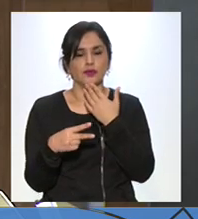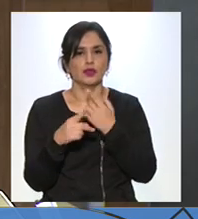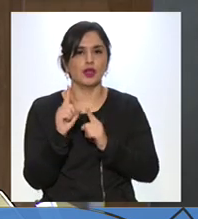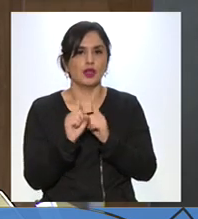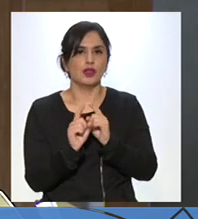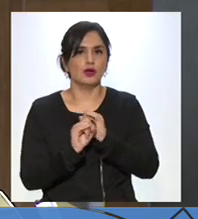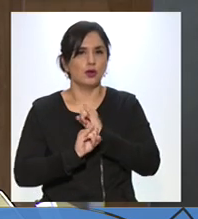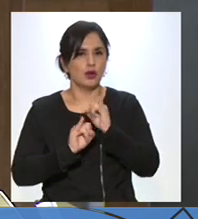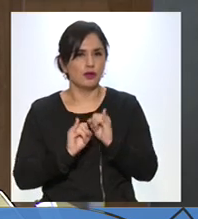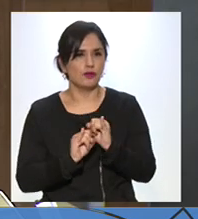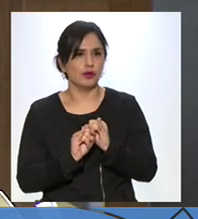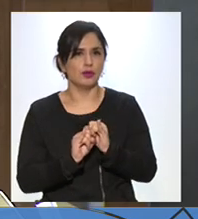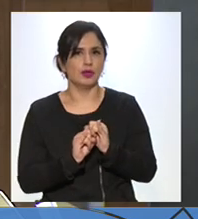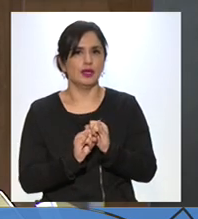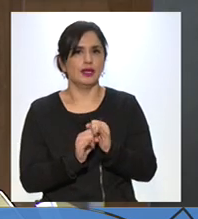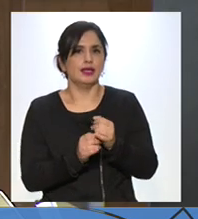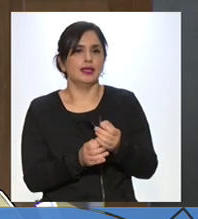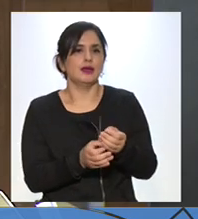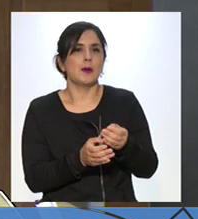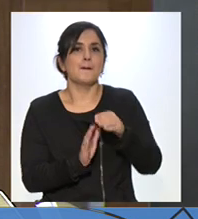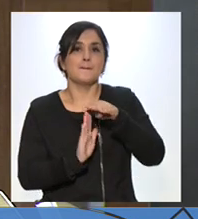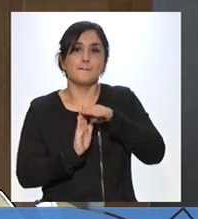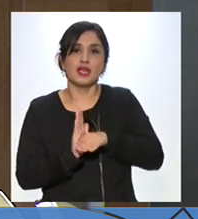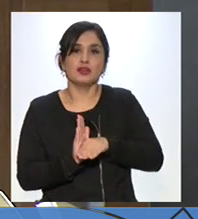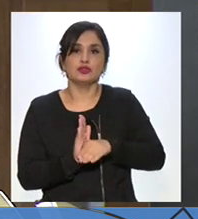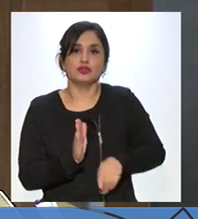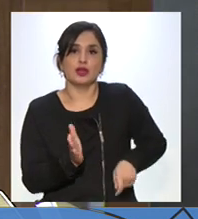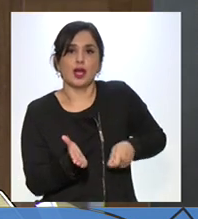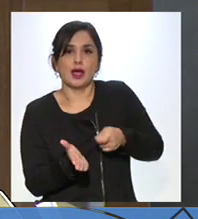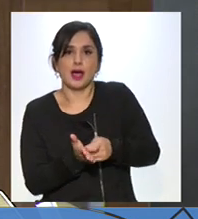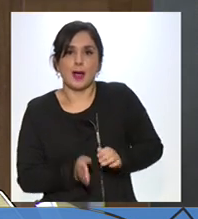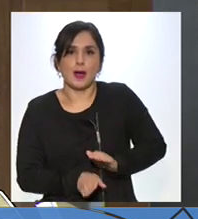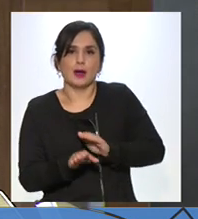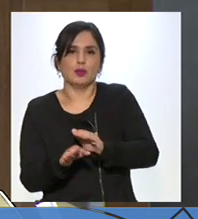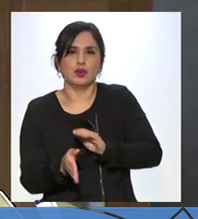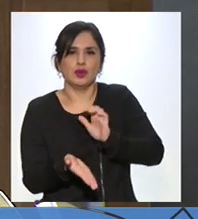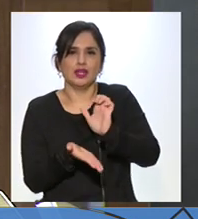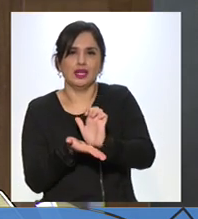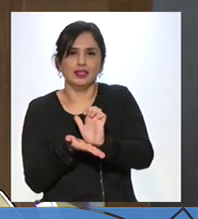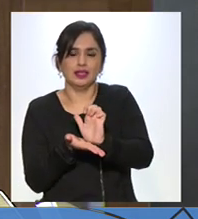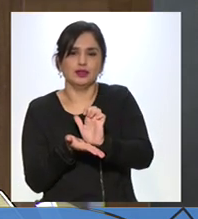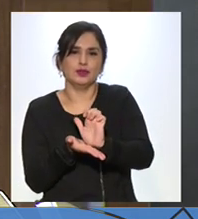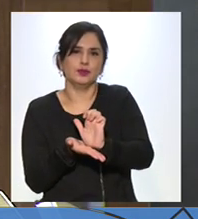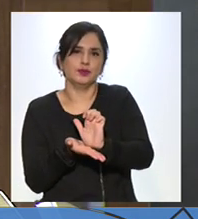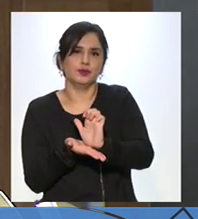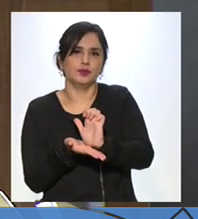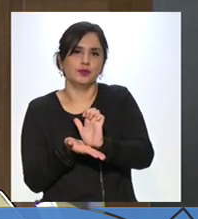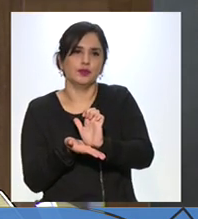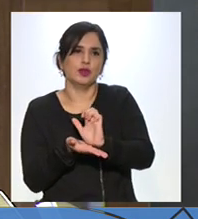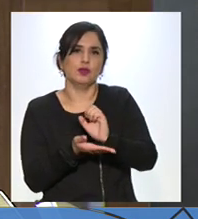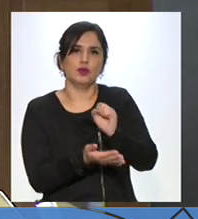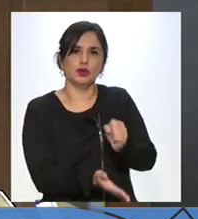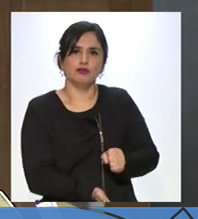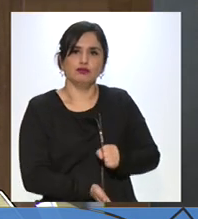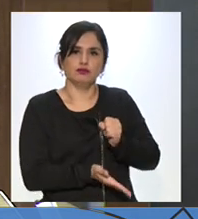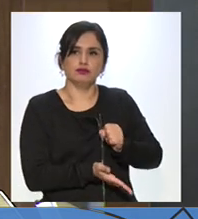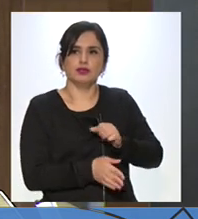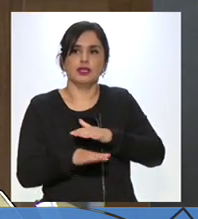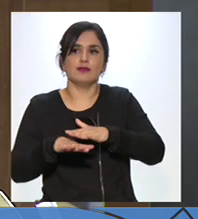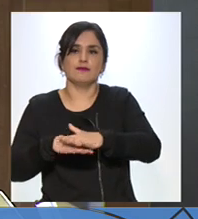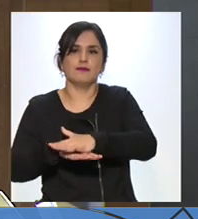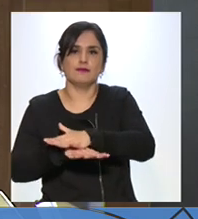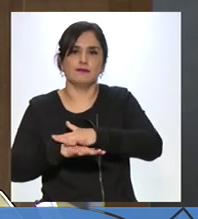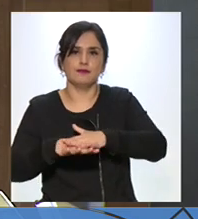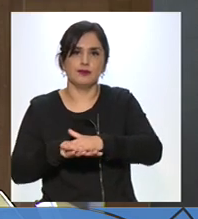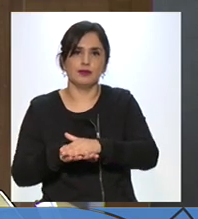ir retirando los estímulos fiscales, porque obviamente es parte de la masa monetaria que influye en el tema